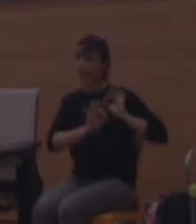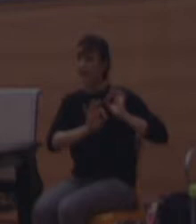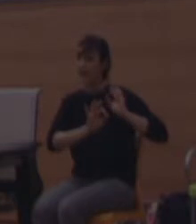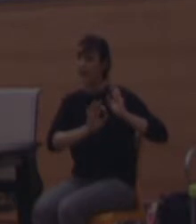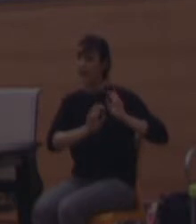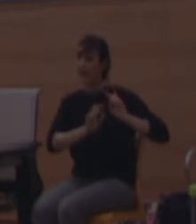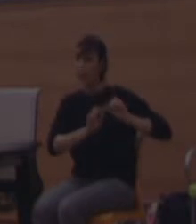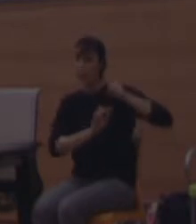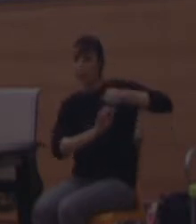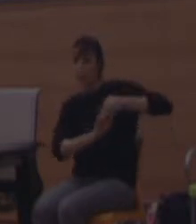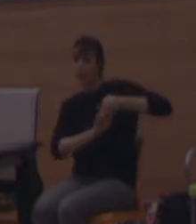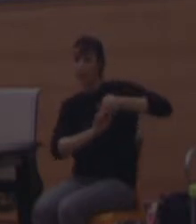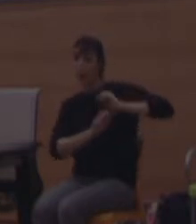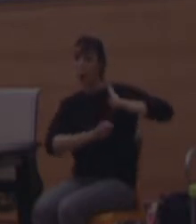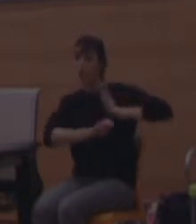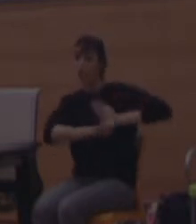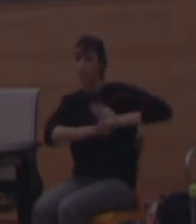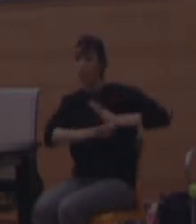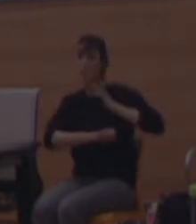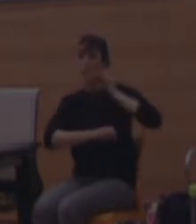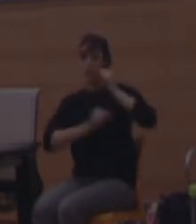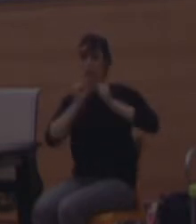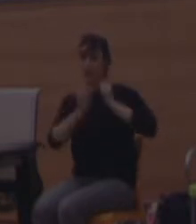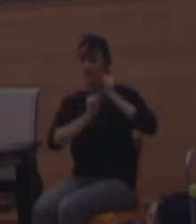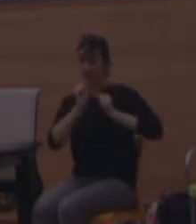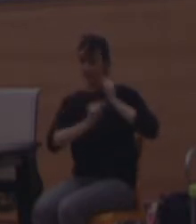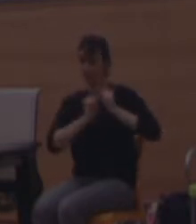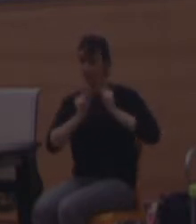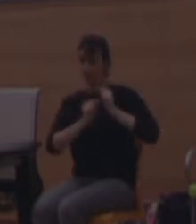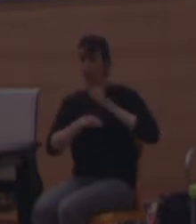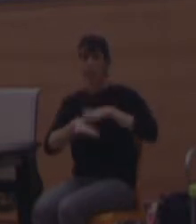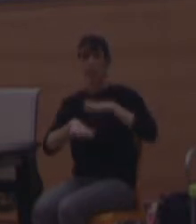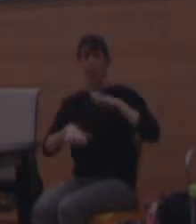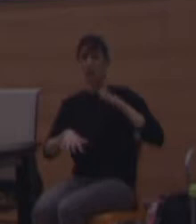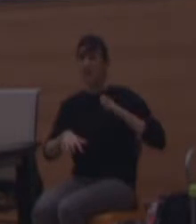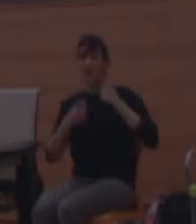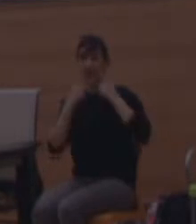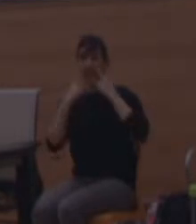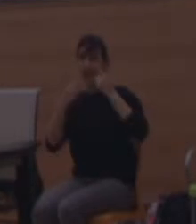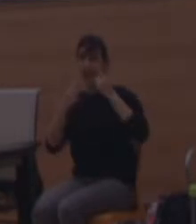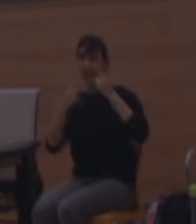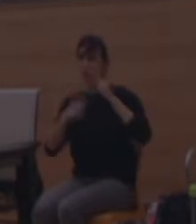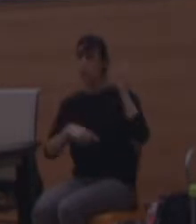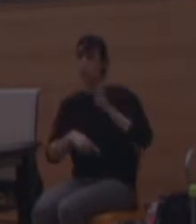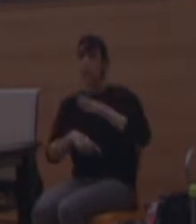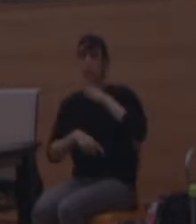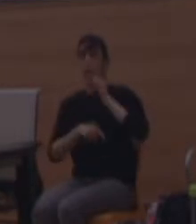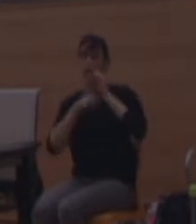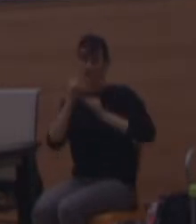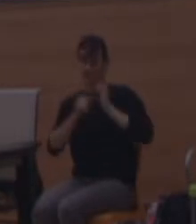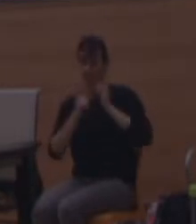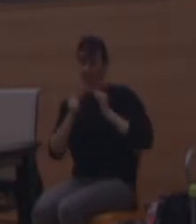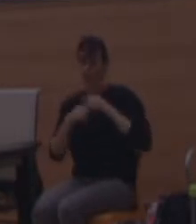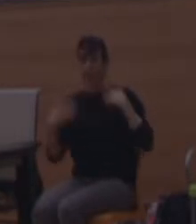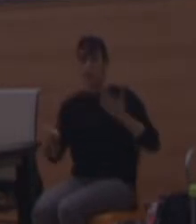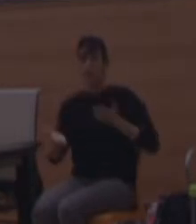produce mediante un trauma y una infección que en la mayoría de los casos va a venir. Todos ellos van